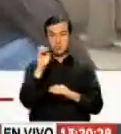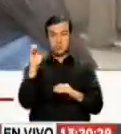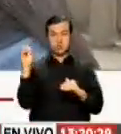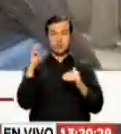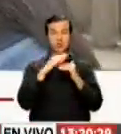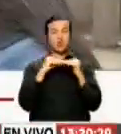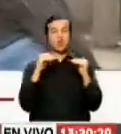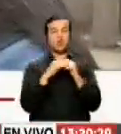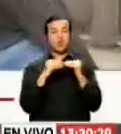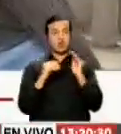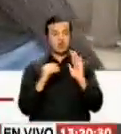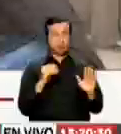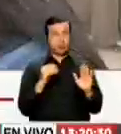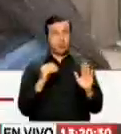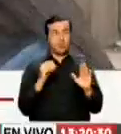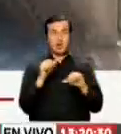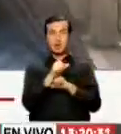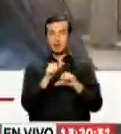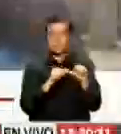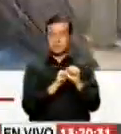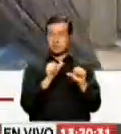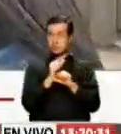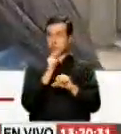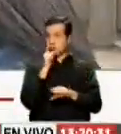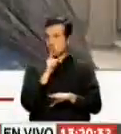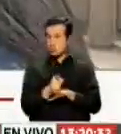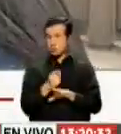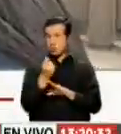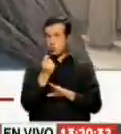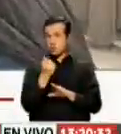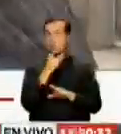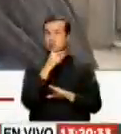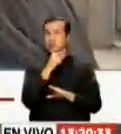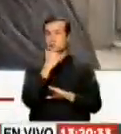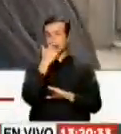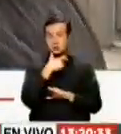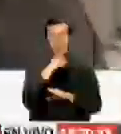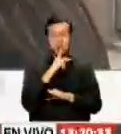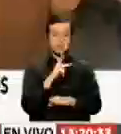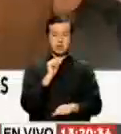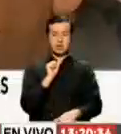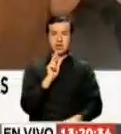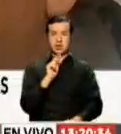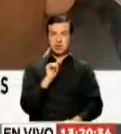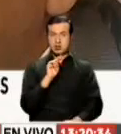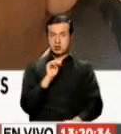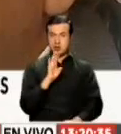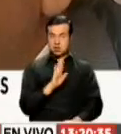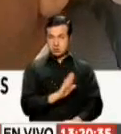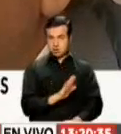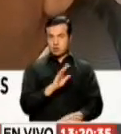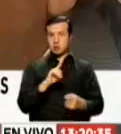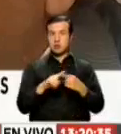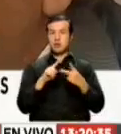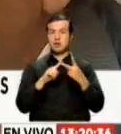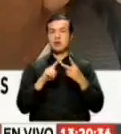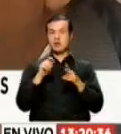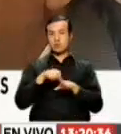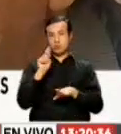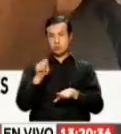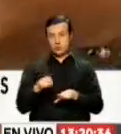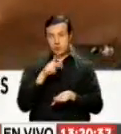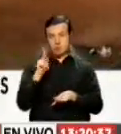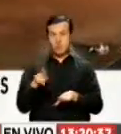$400 a los asesores, pero sale esa cuota a nombre de Karina Arteaga. Medardo Leas, doctor en